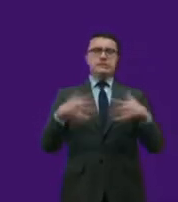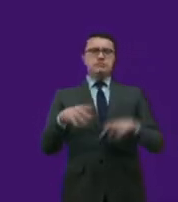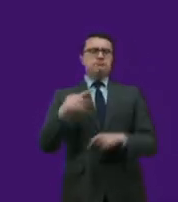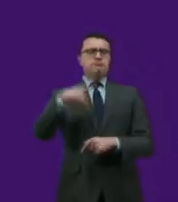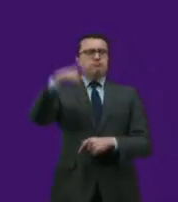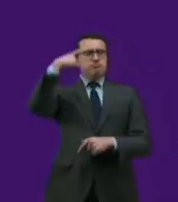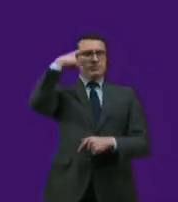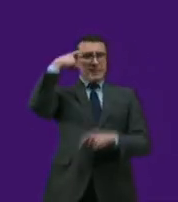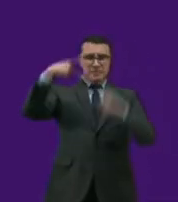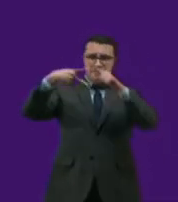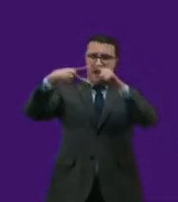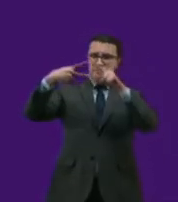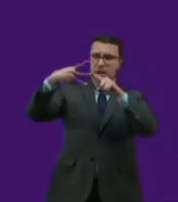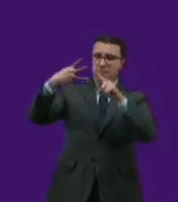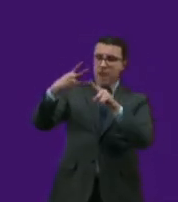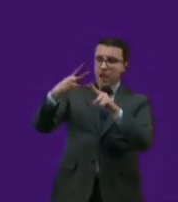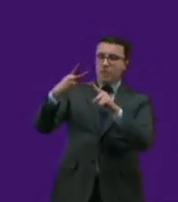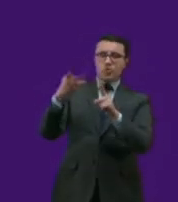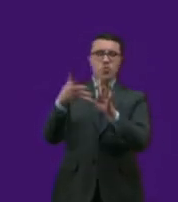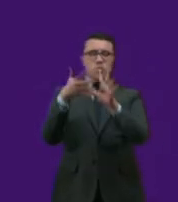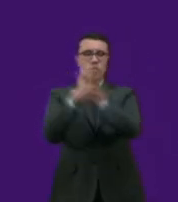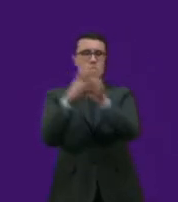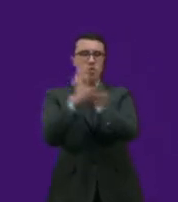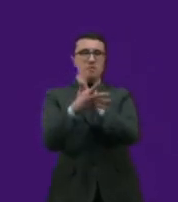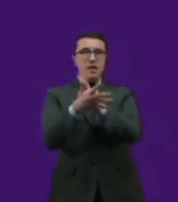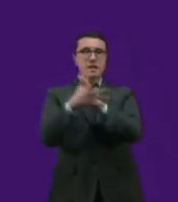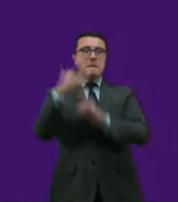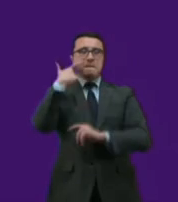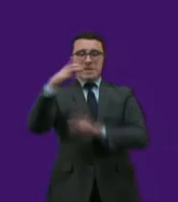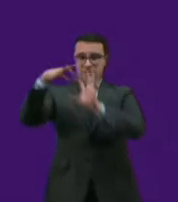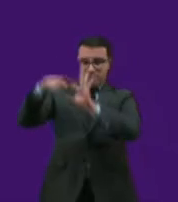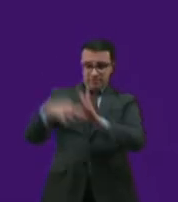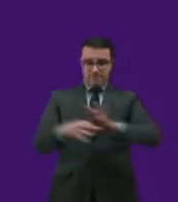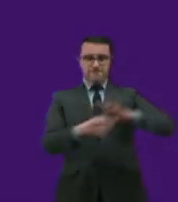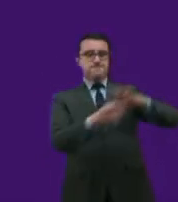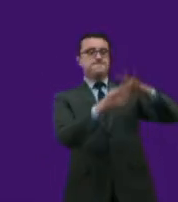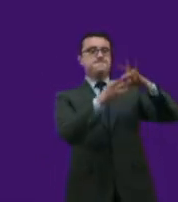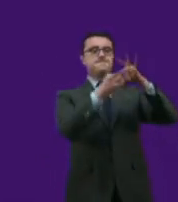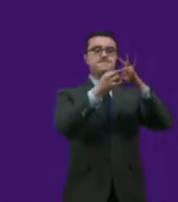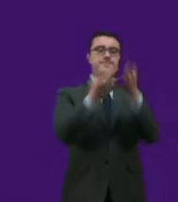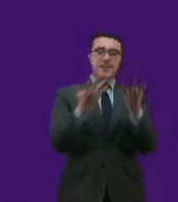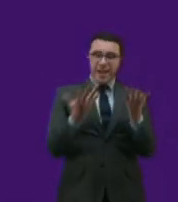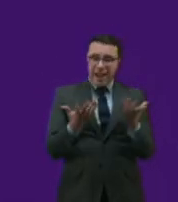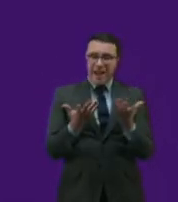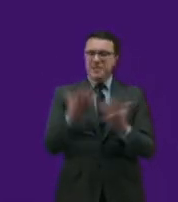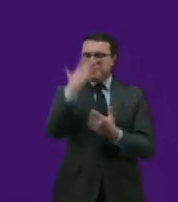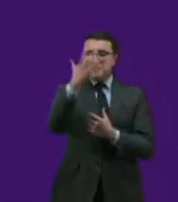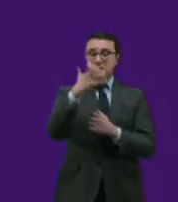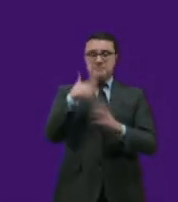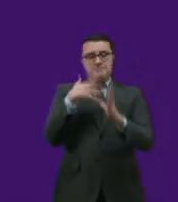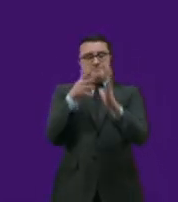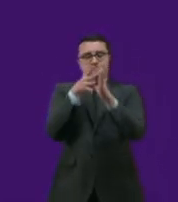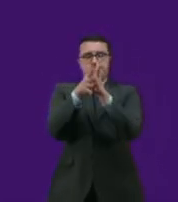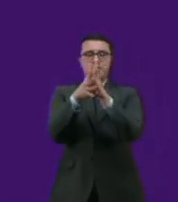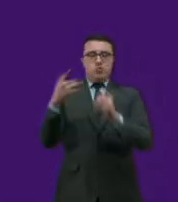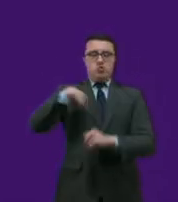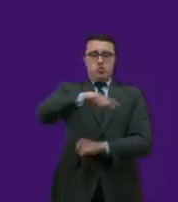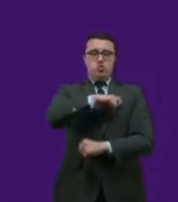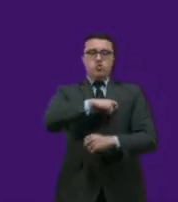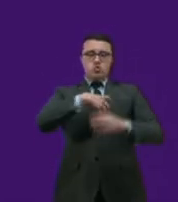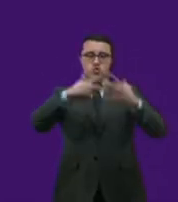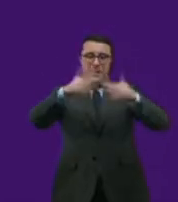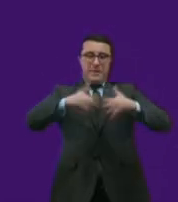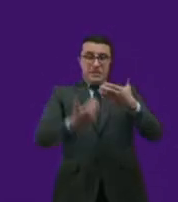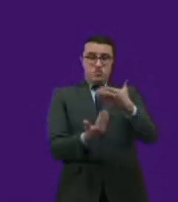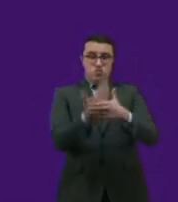esos tres criterios que tú me dices con una sinergia, ¿no? Porque al final de cuentas, dentro de la precisión que tenemos que tener los emprendedores para